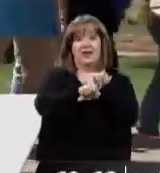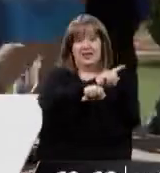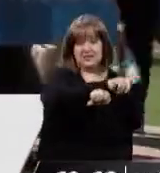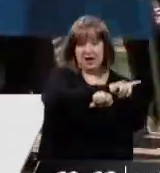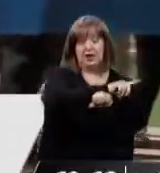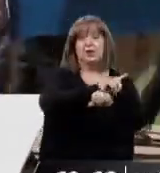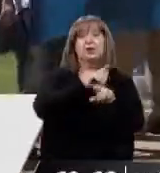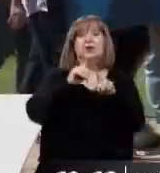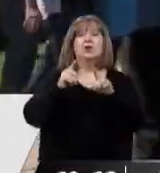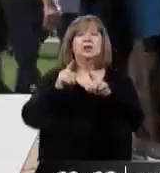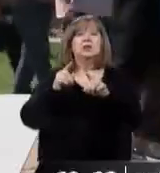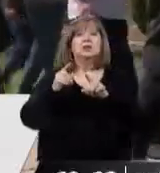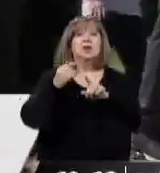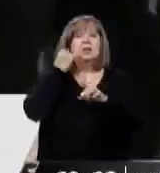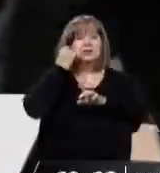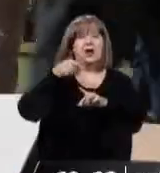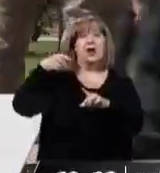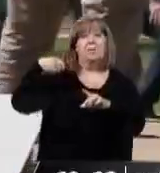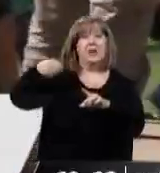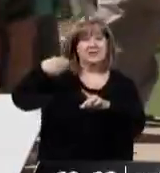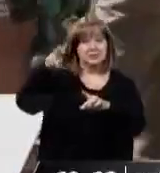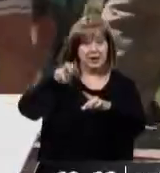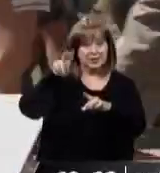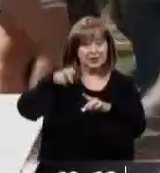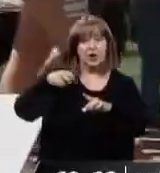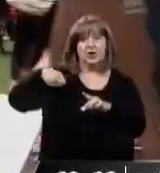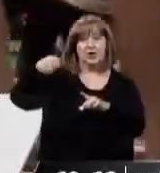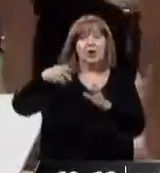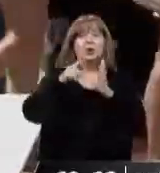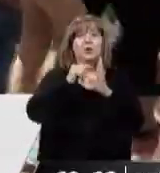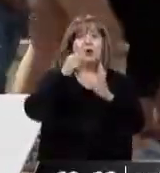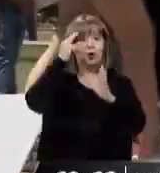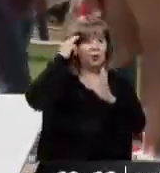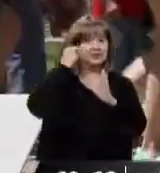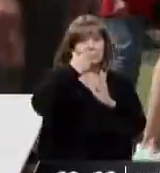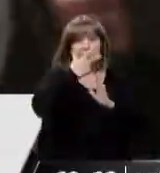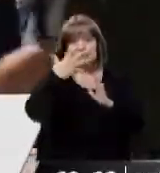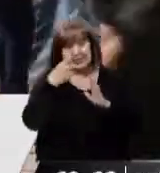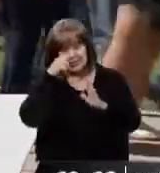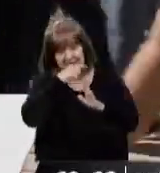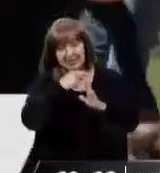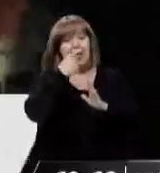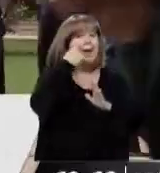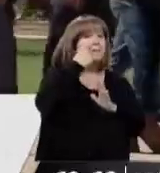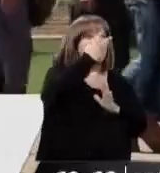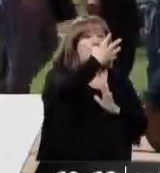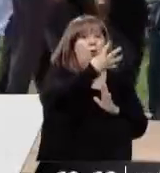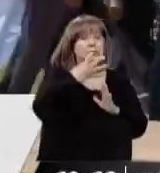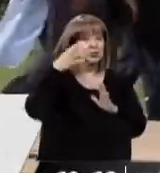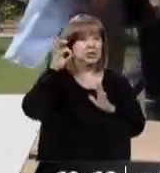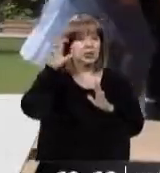que impacta en el régimen de retiros y pensiones. Hablamos de los decretos 937 y 1408